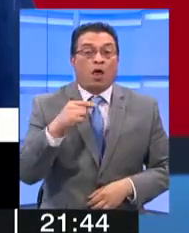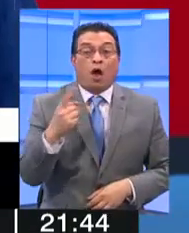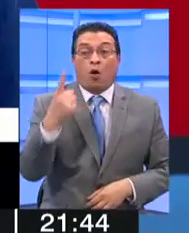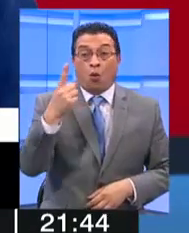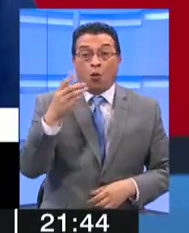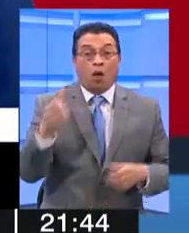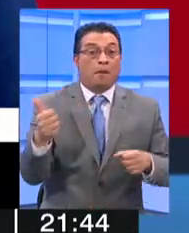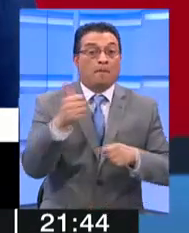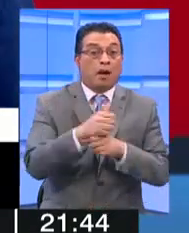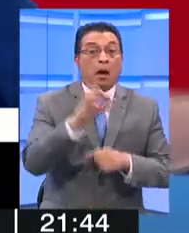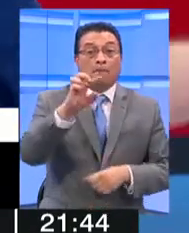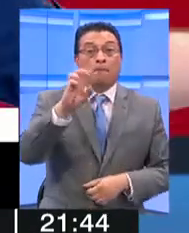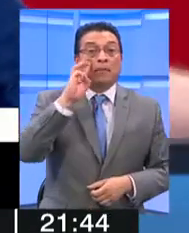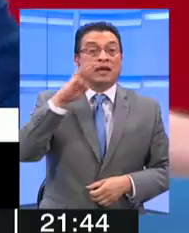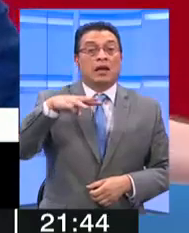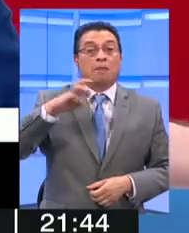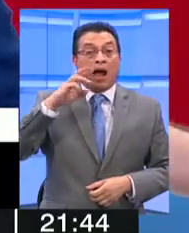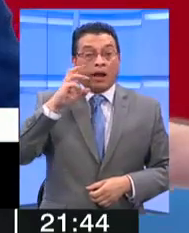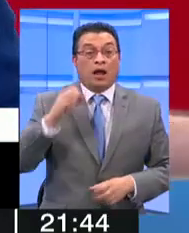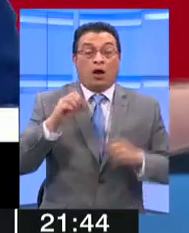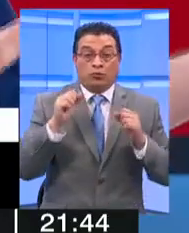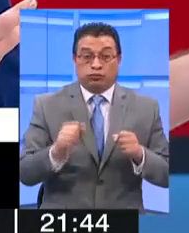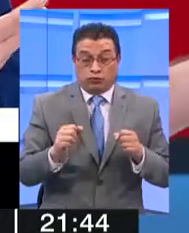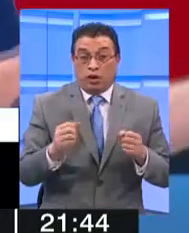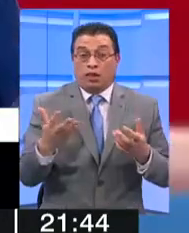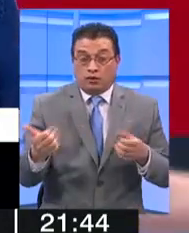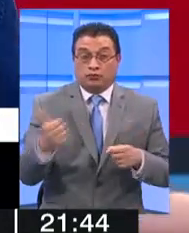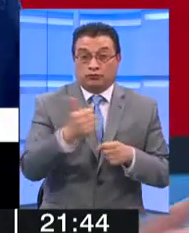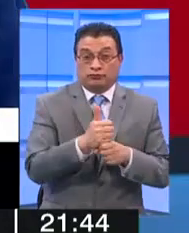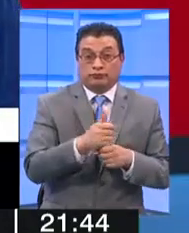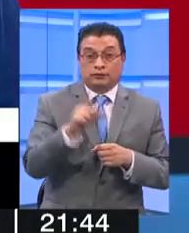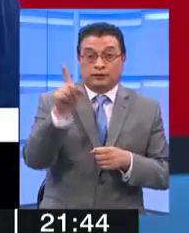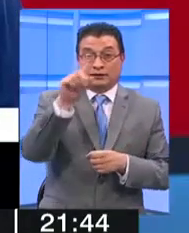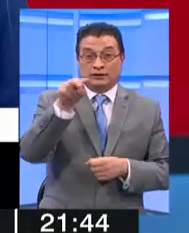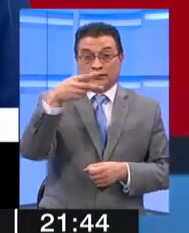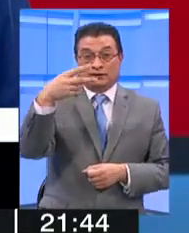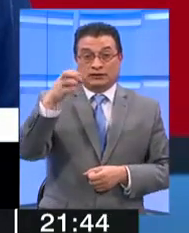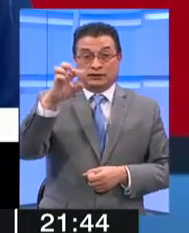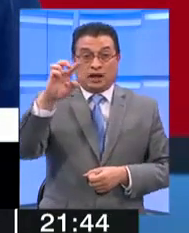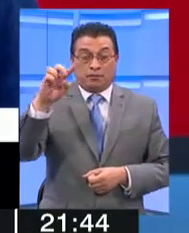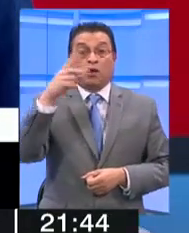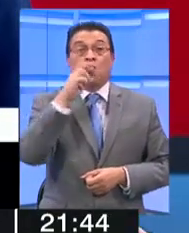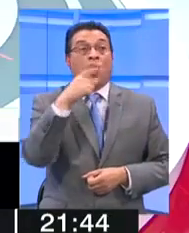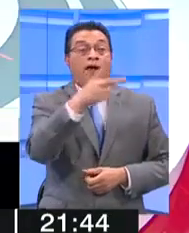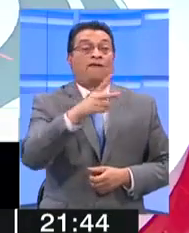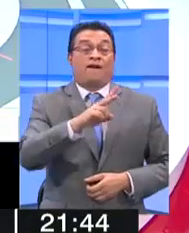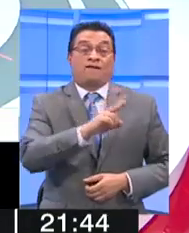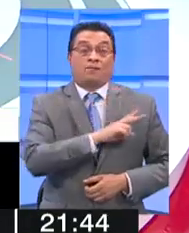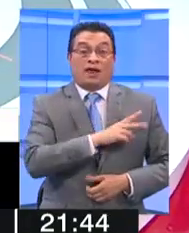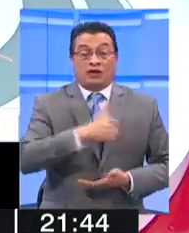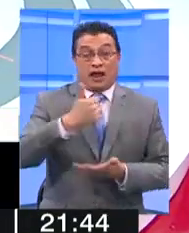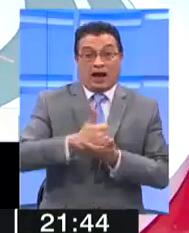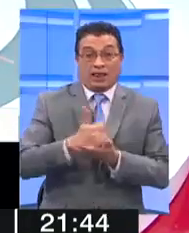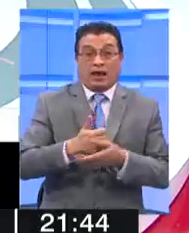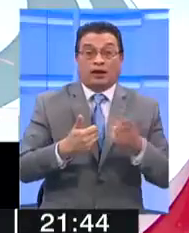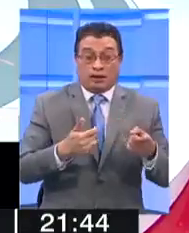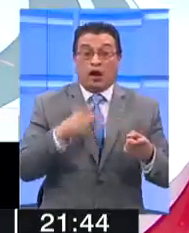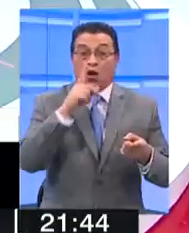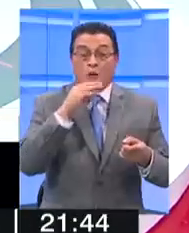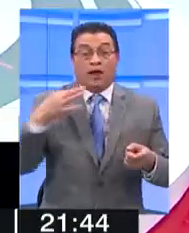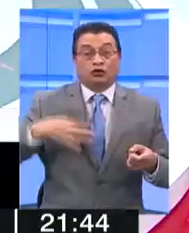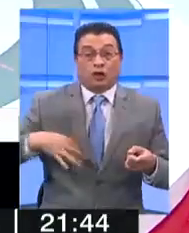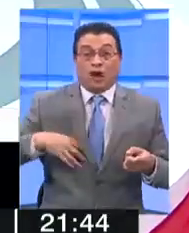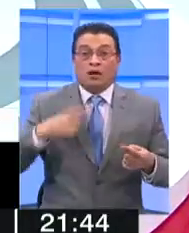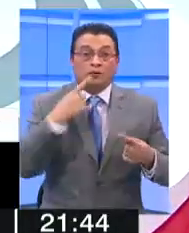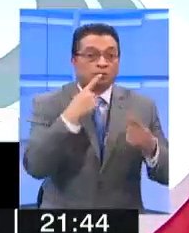una candidatura va a ser una primaria. Ahora, puede ser una primaria como la que llegó a Jorge Charpa a ser alcalde en Valparaíso, que no fue una primaria legal propiamente tal, pero fue una primaria